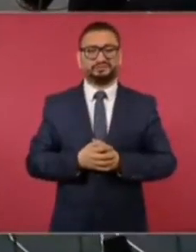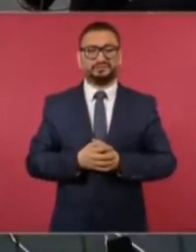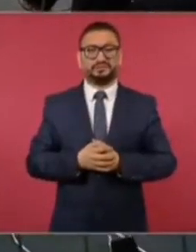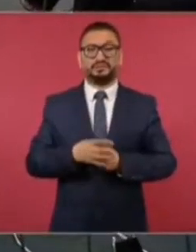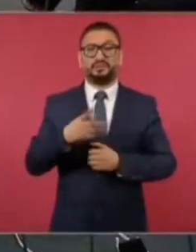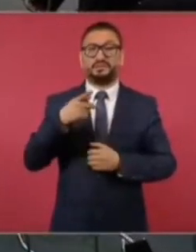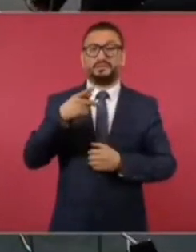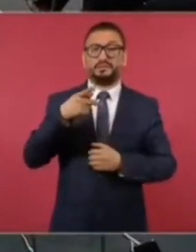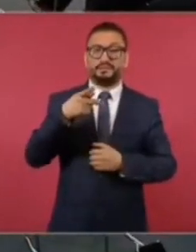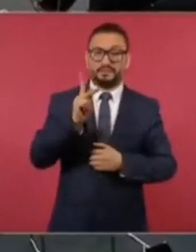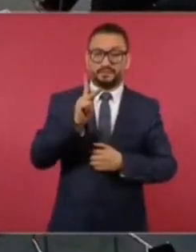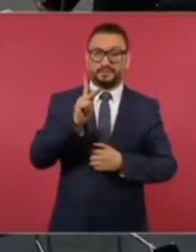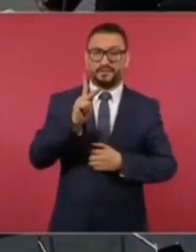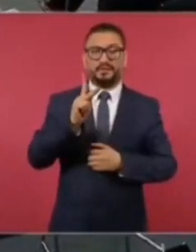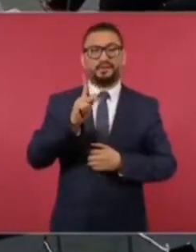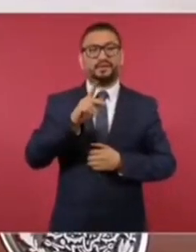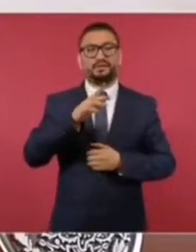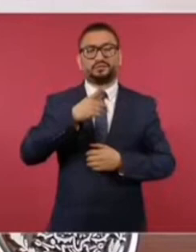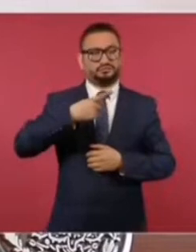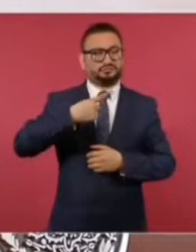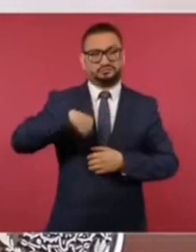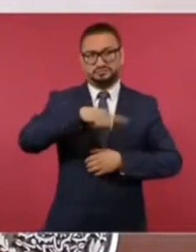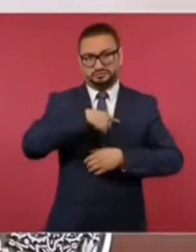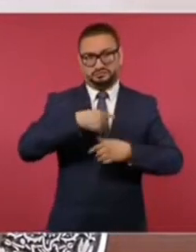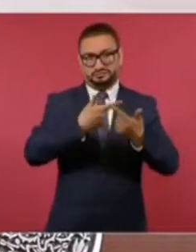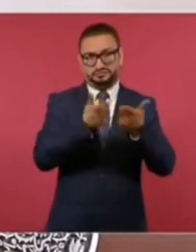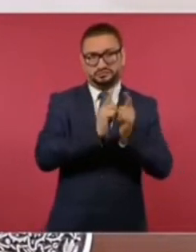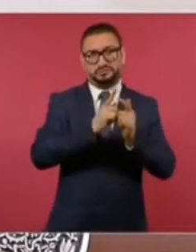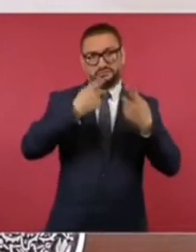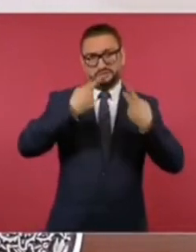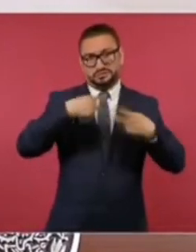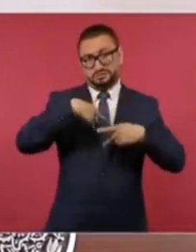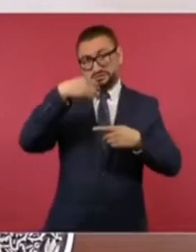Pero acá los expertos nuestros,